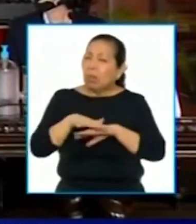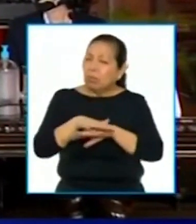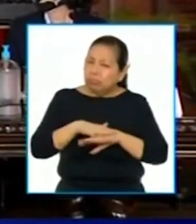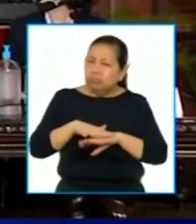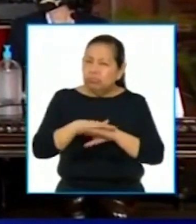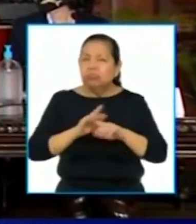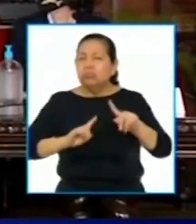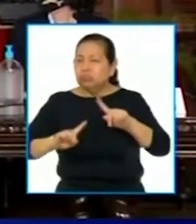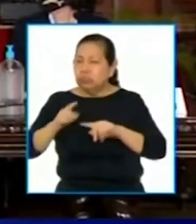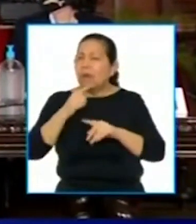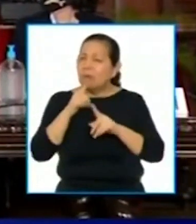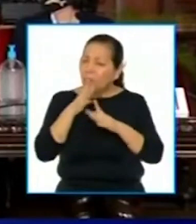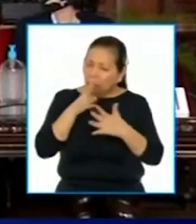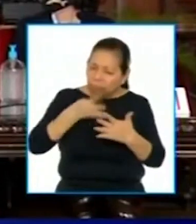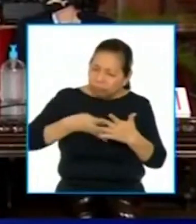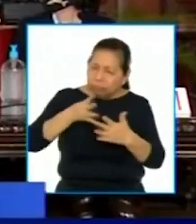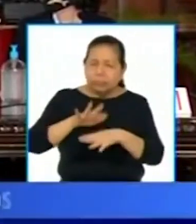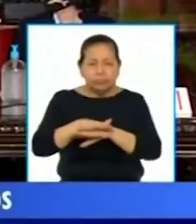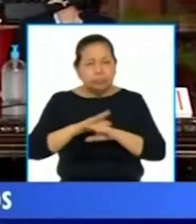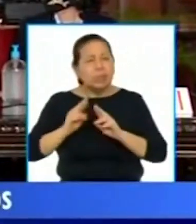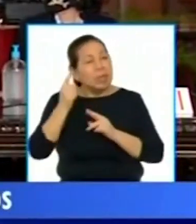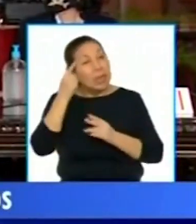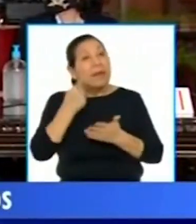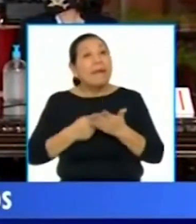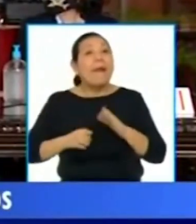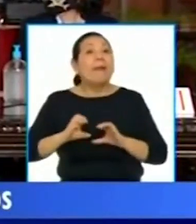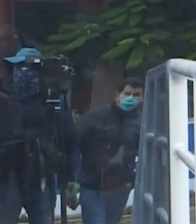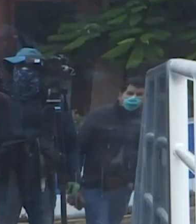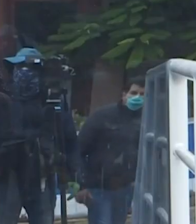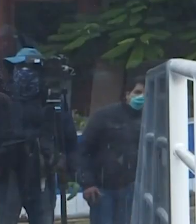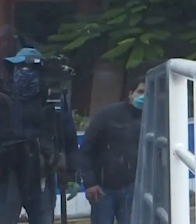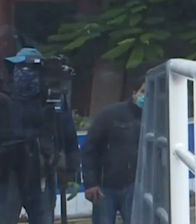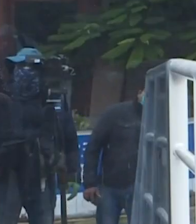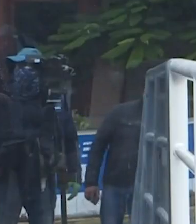nos faltan algunas evaluaciones para poder tomar una decisión.